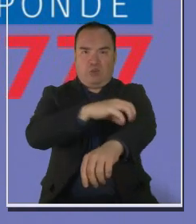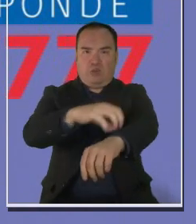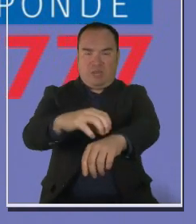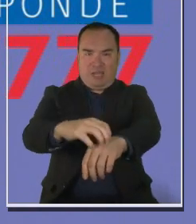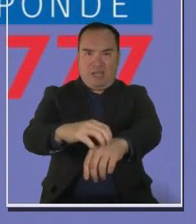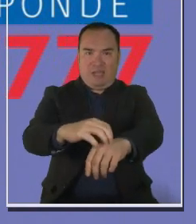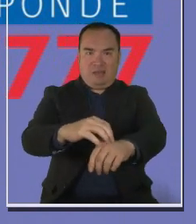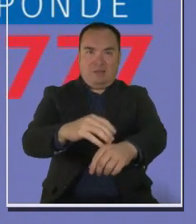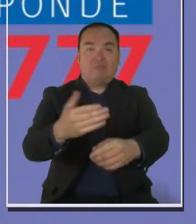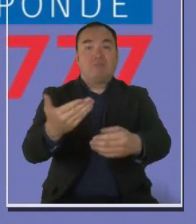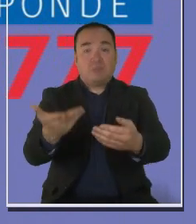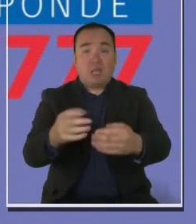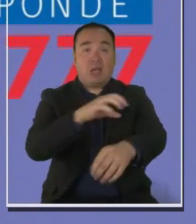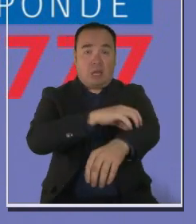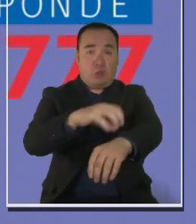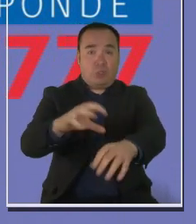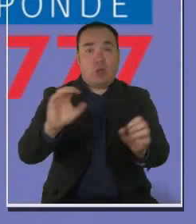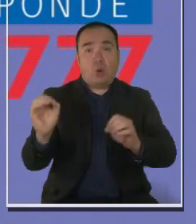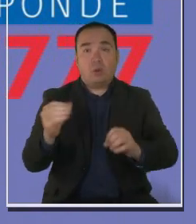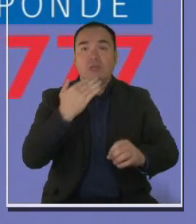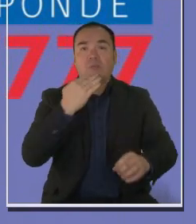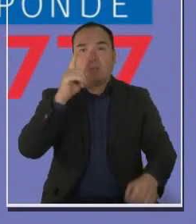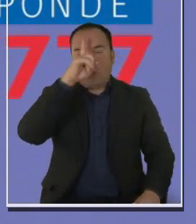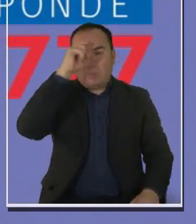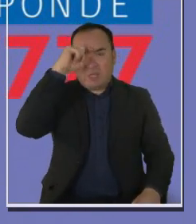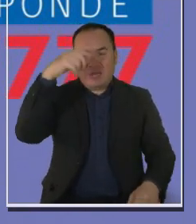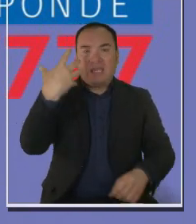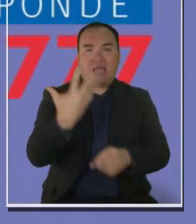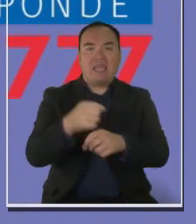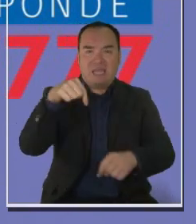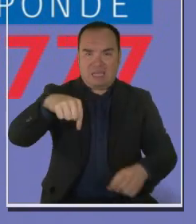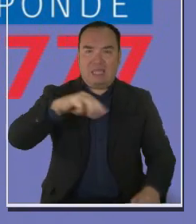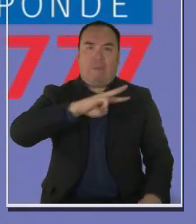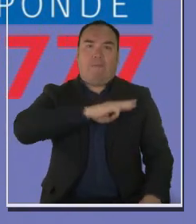cuando estamos en región o de los hospitales aquí en la región metropolitana.